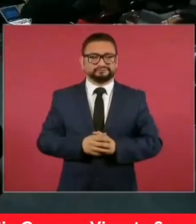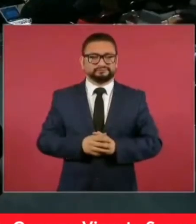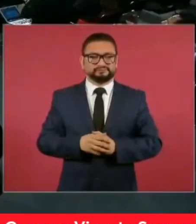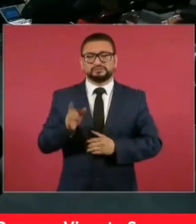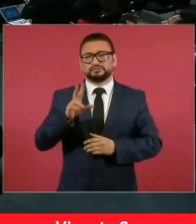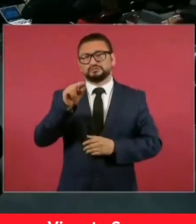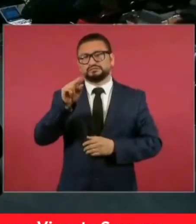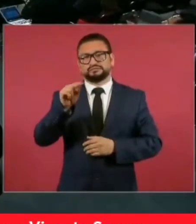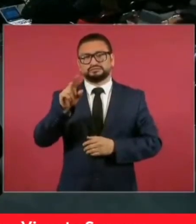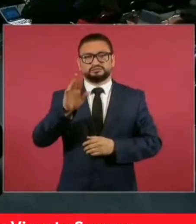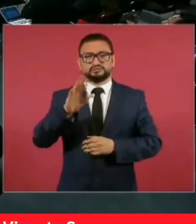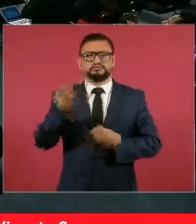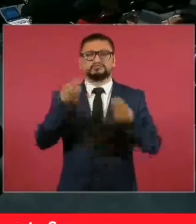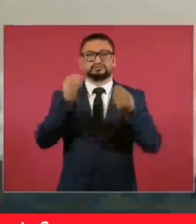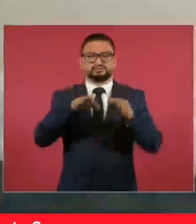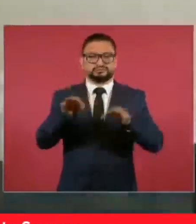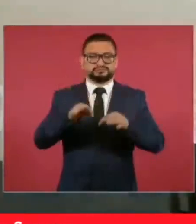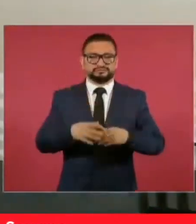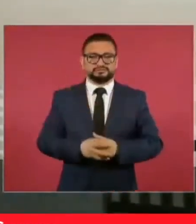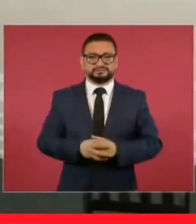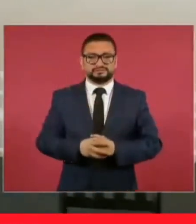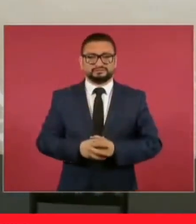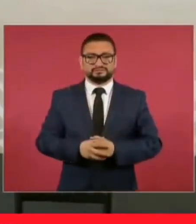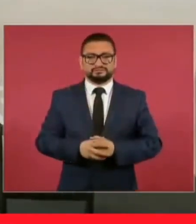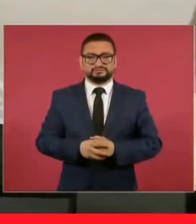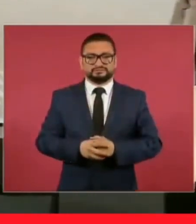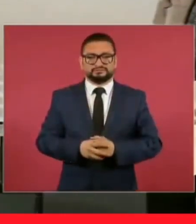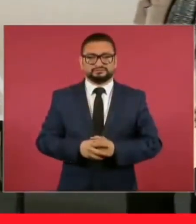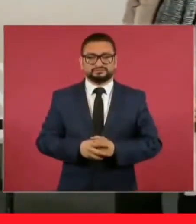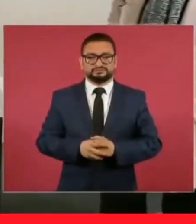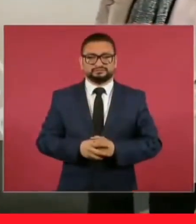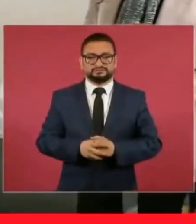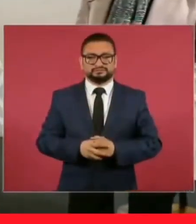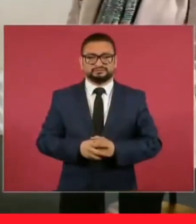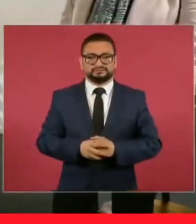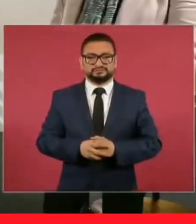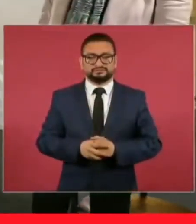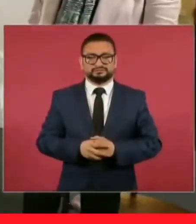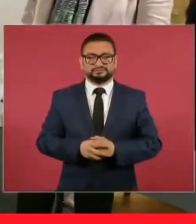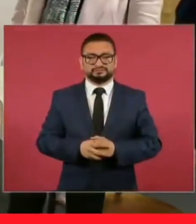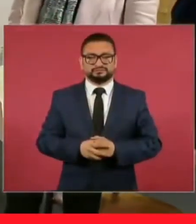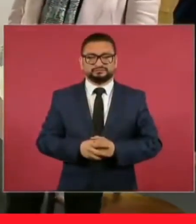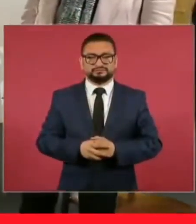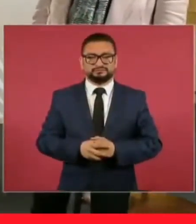No. Es mucho el trabajo. Pero ustedes son.